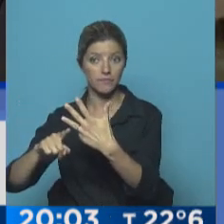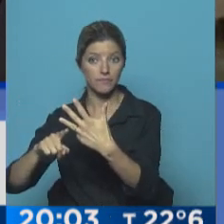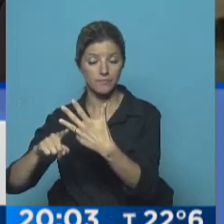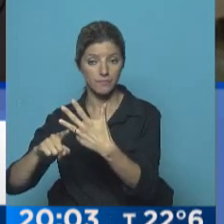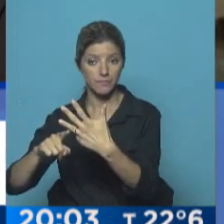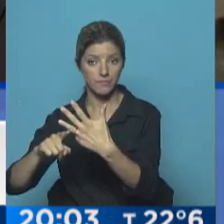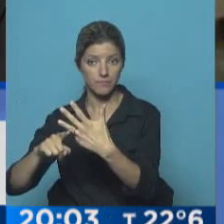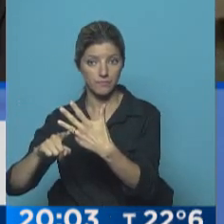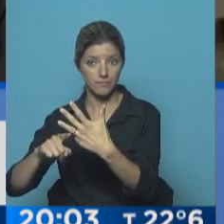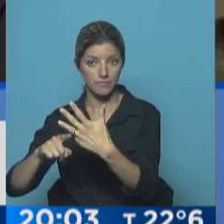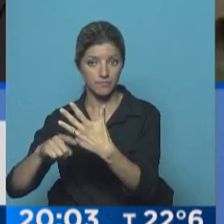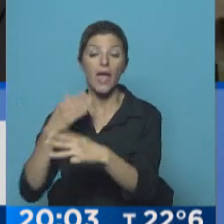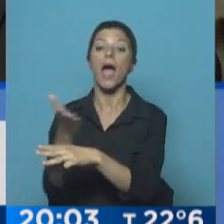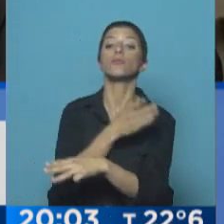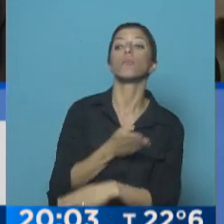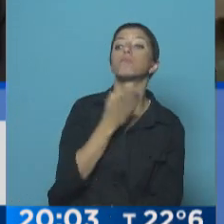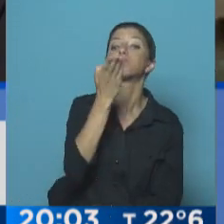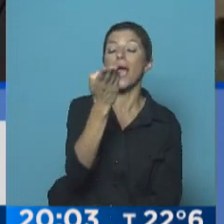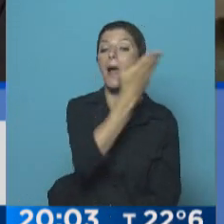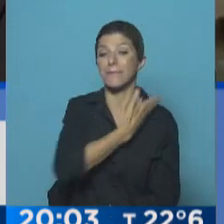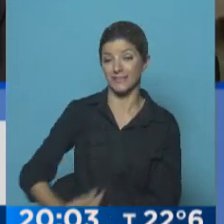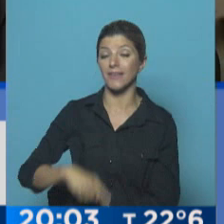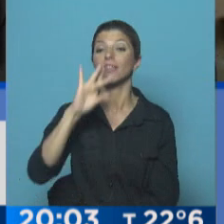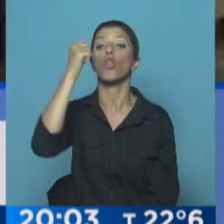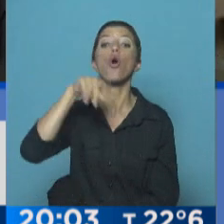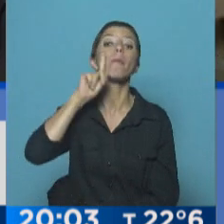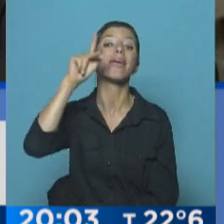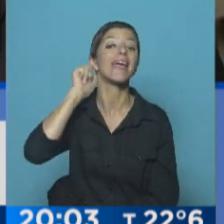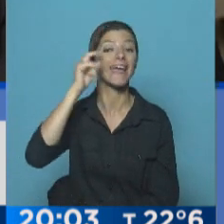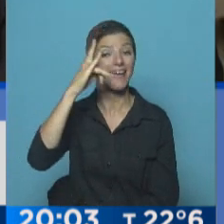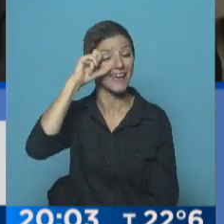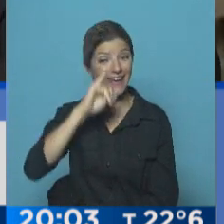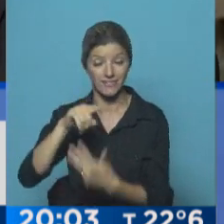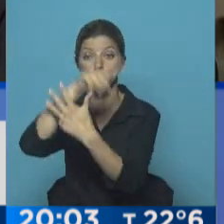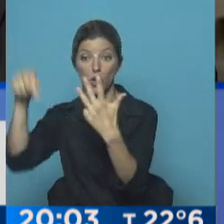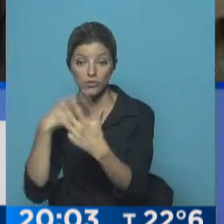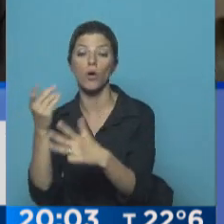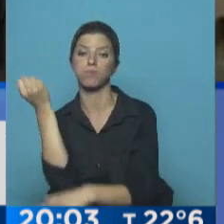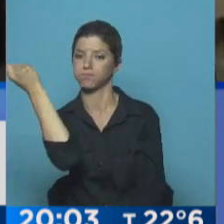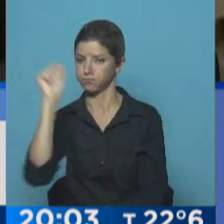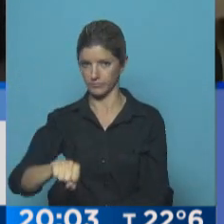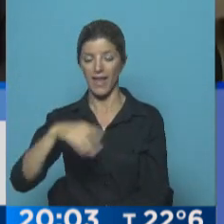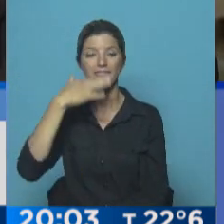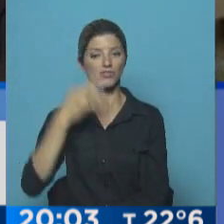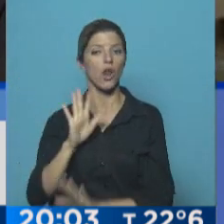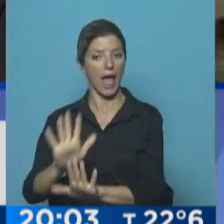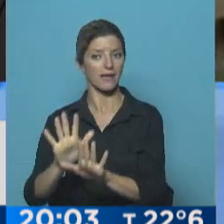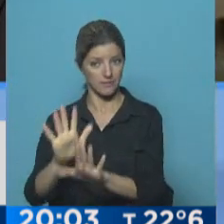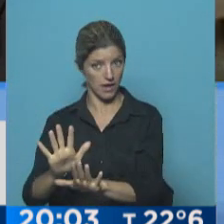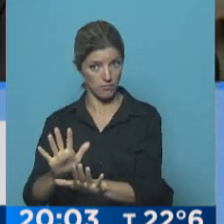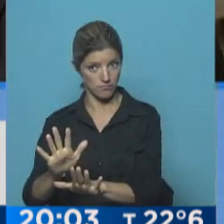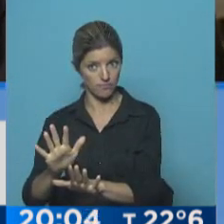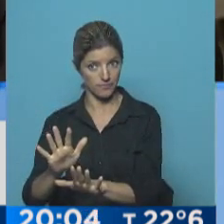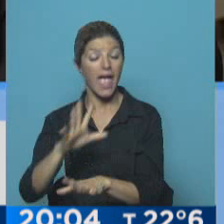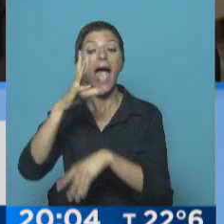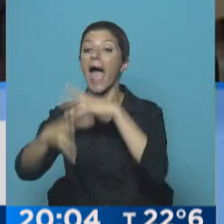hecho al presidente de la Cámara de Diputados el pasado martes, a Julián Domínguez, había decidido no presentarse a sesiones, no dar quórum, hasta